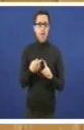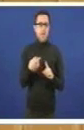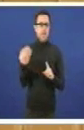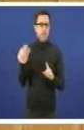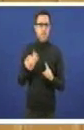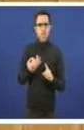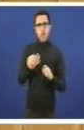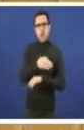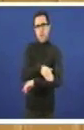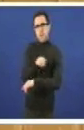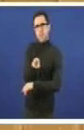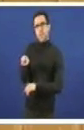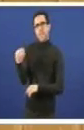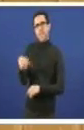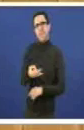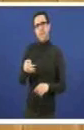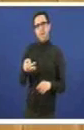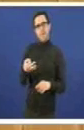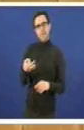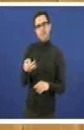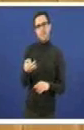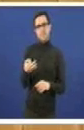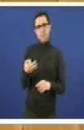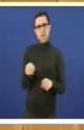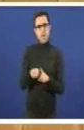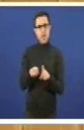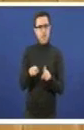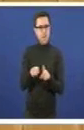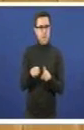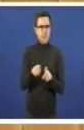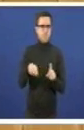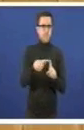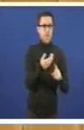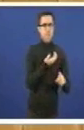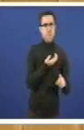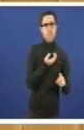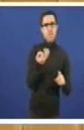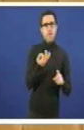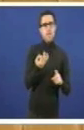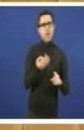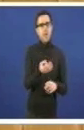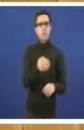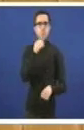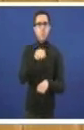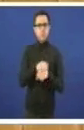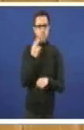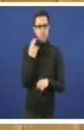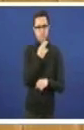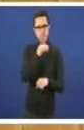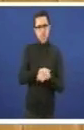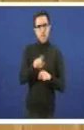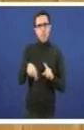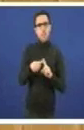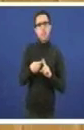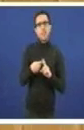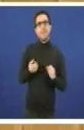que os concellos o que ten que facer que os concellos é cumprir os seus compromisos e non recortar as partidas de